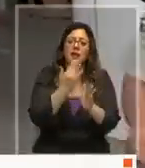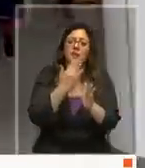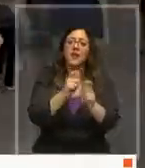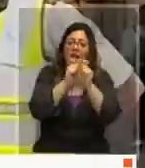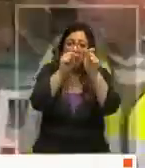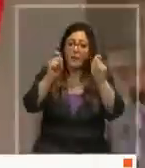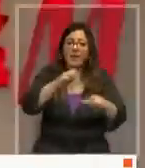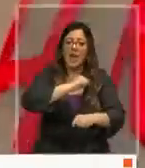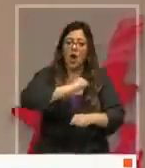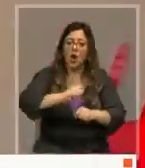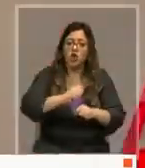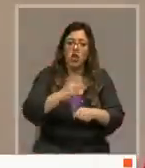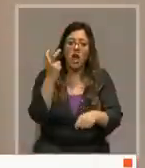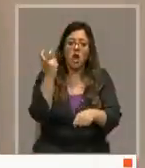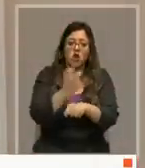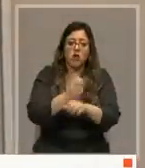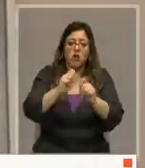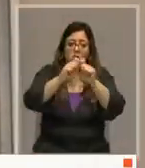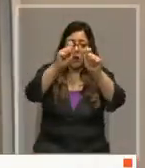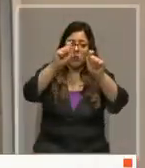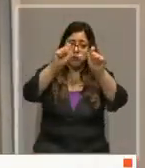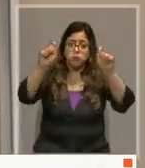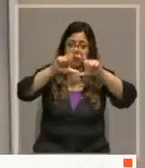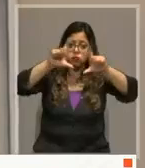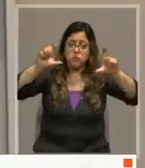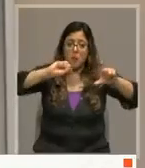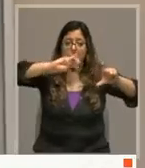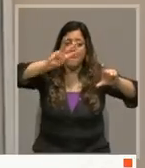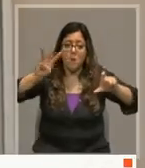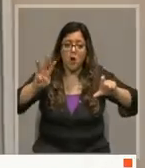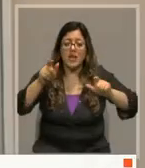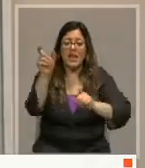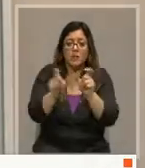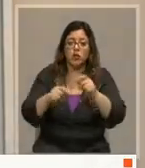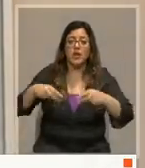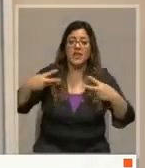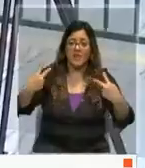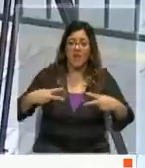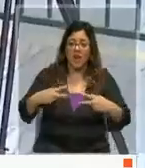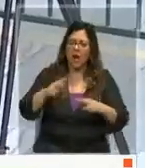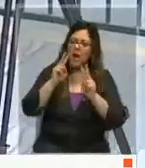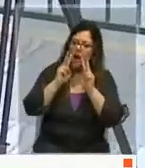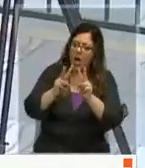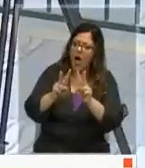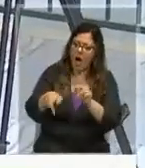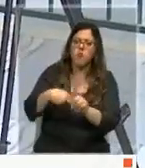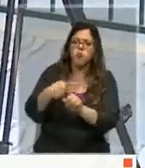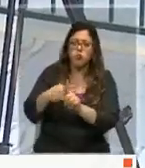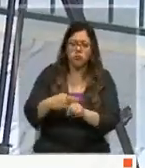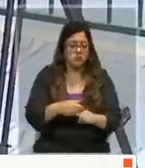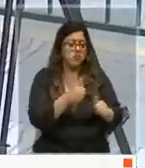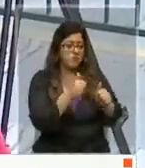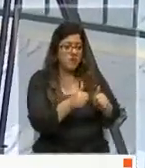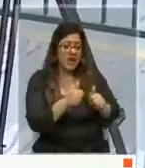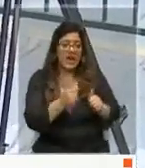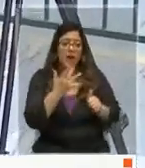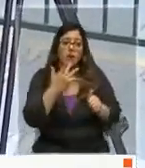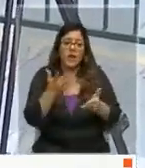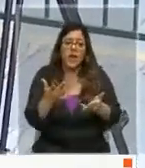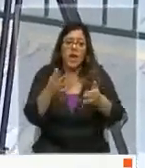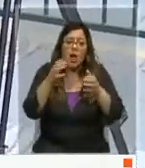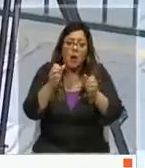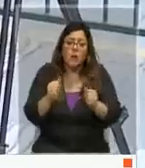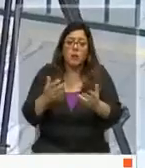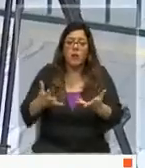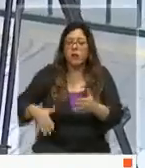antirrobos expuestas en las pantallas de centros comerciales y que los viñamarinos ya valoran. Bien, bien, porque así uno puede sacar por lo menos